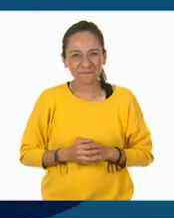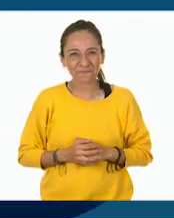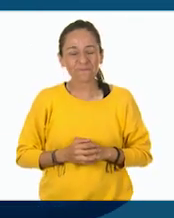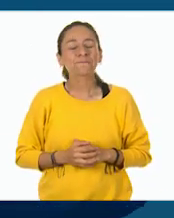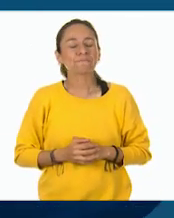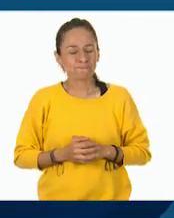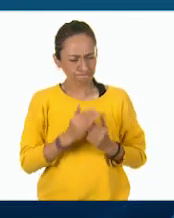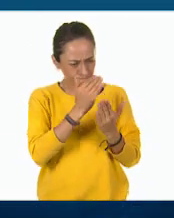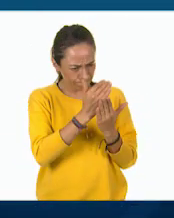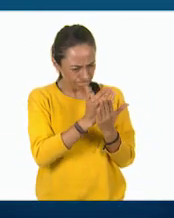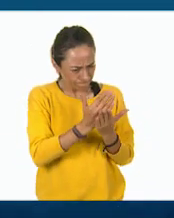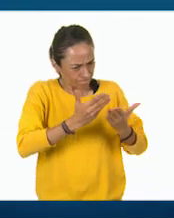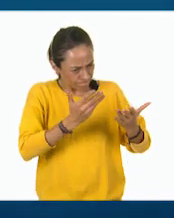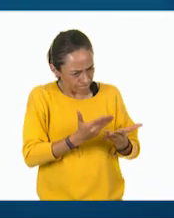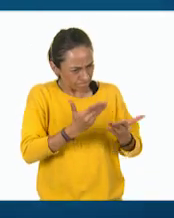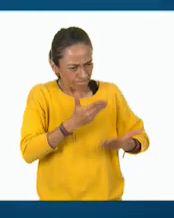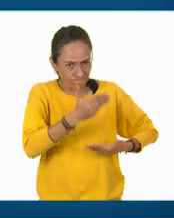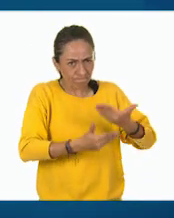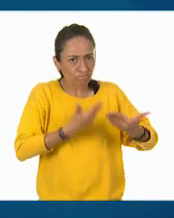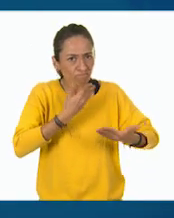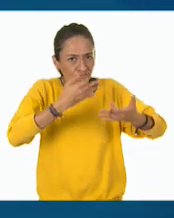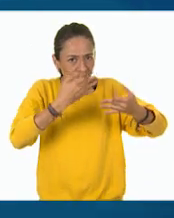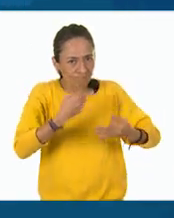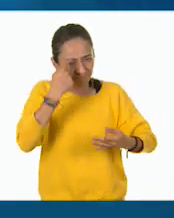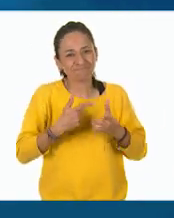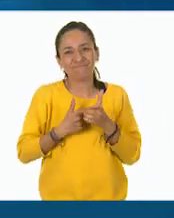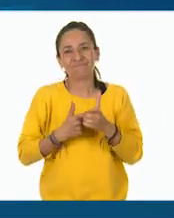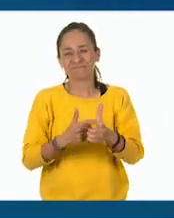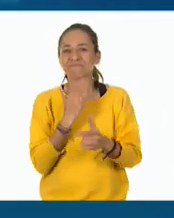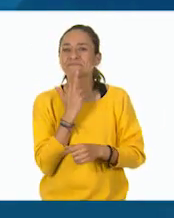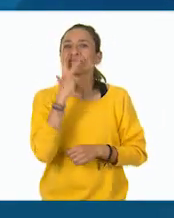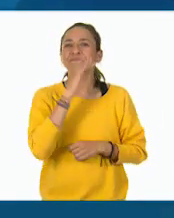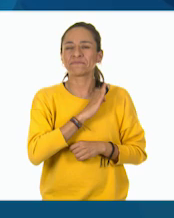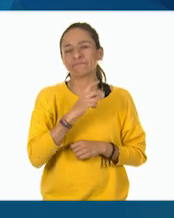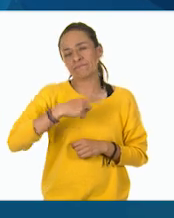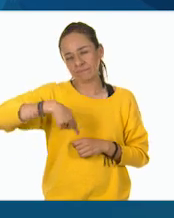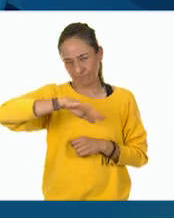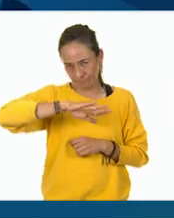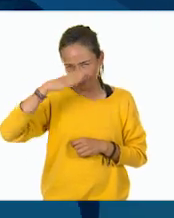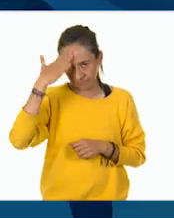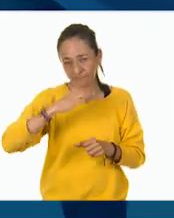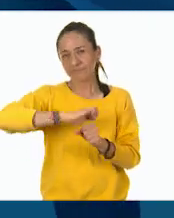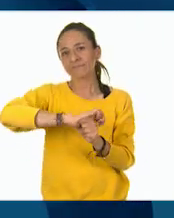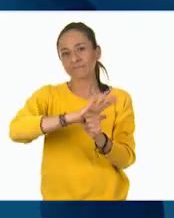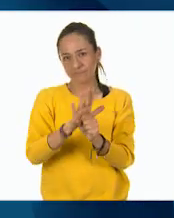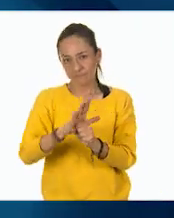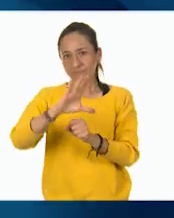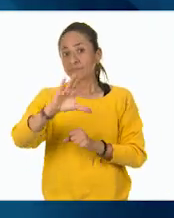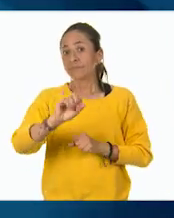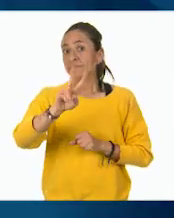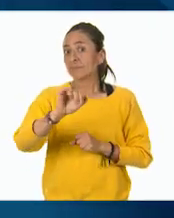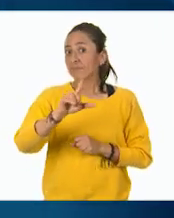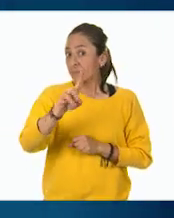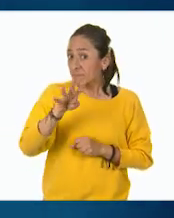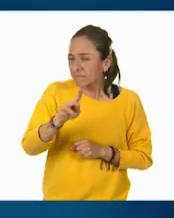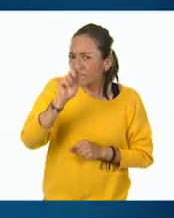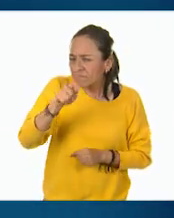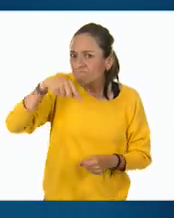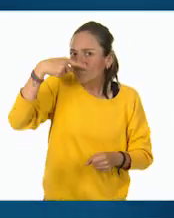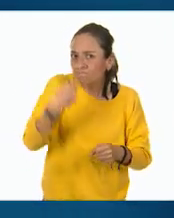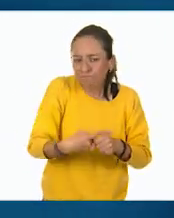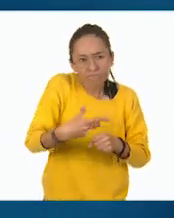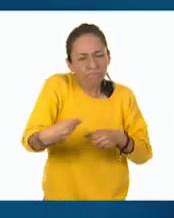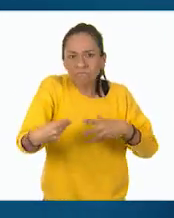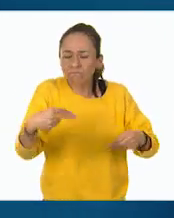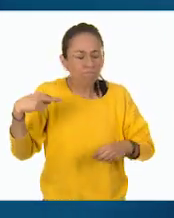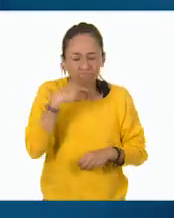Buenas prácticas para seguir adelante. Como todos sabemos, la COVID-19 es una enfermedad que se contagia muy fácilmente entre